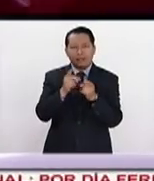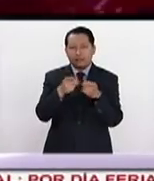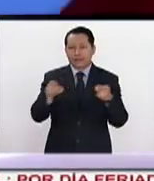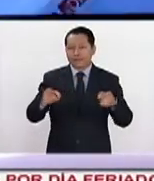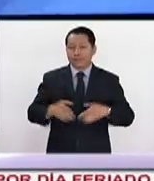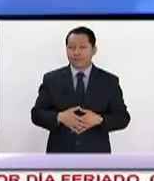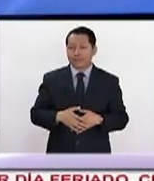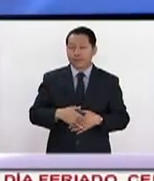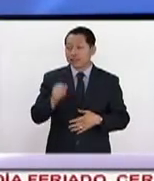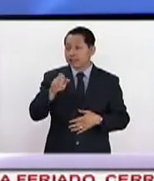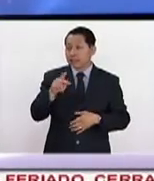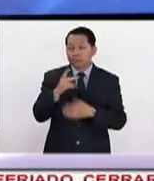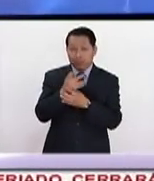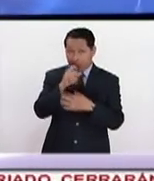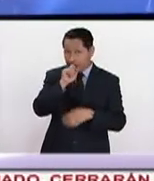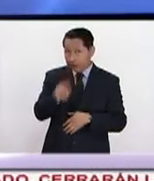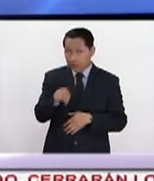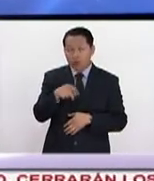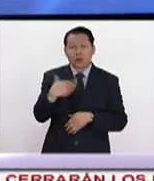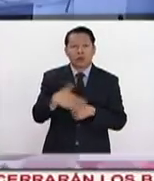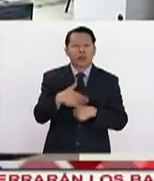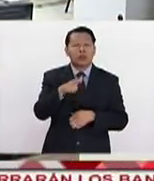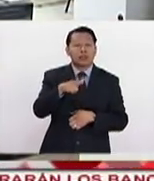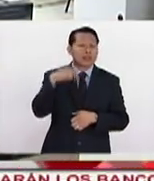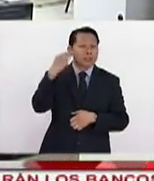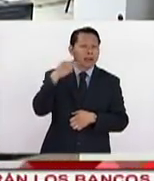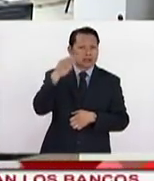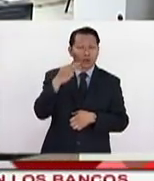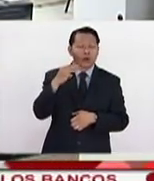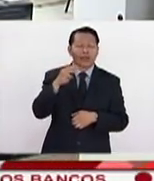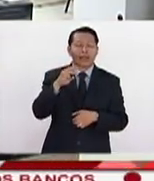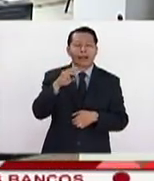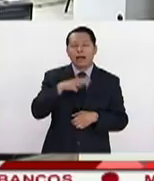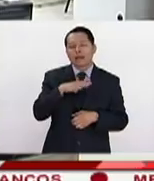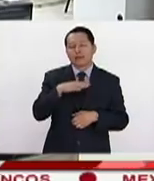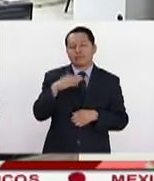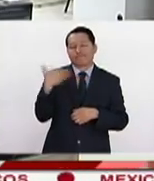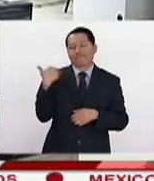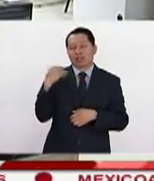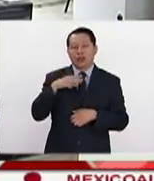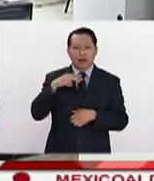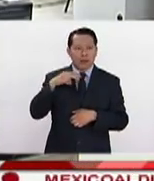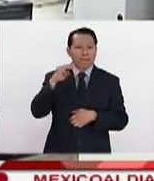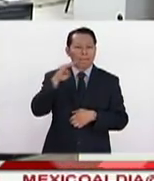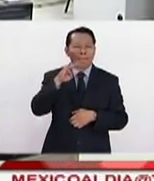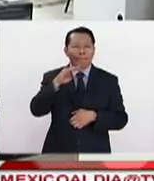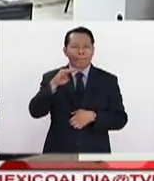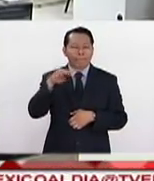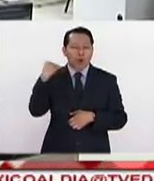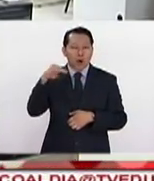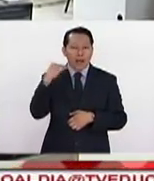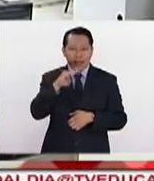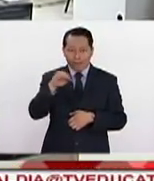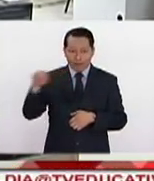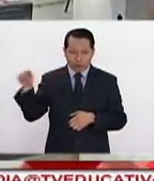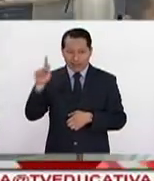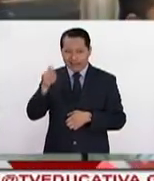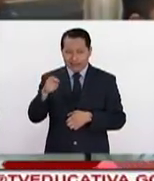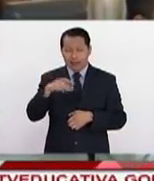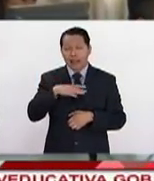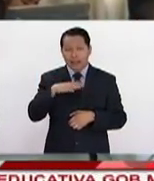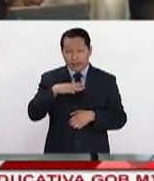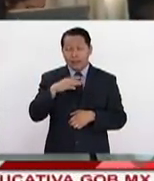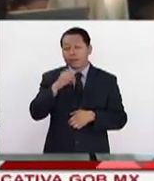También la CEP informó que el 17 de marzo se llevó a cabo en Morelia, Michoacán, el segundo concurso extraordinario para el ingreso al